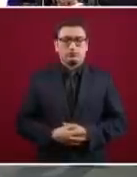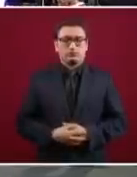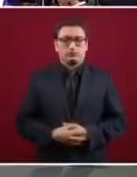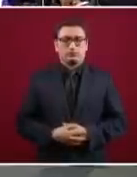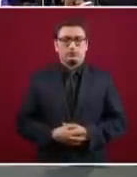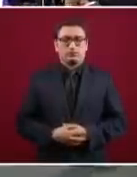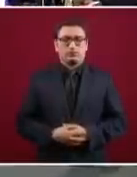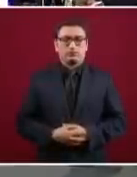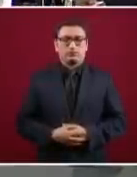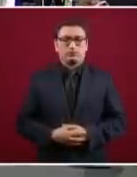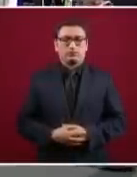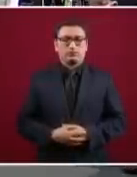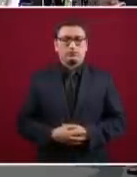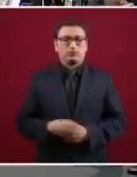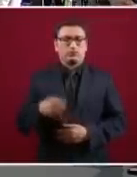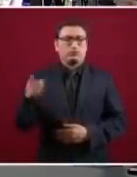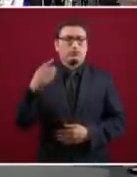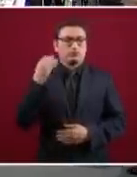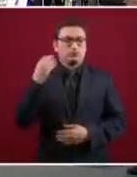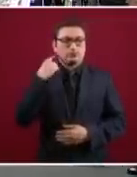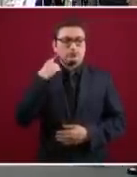esto es la información